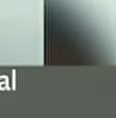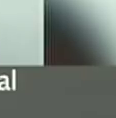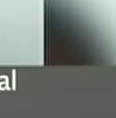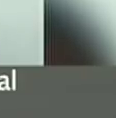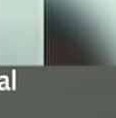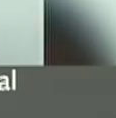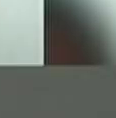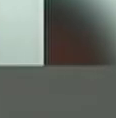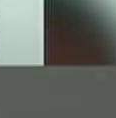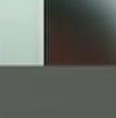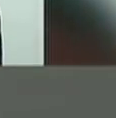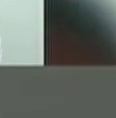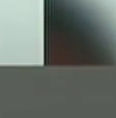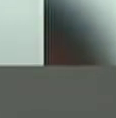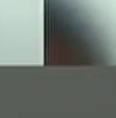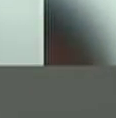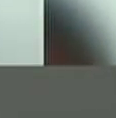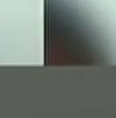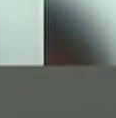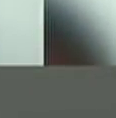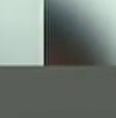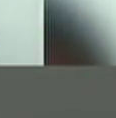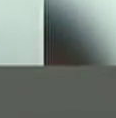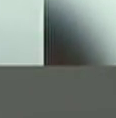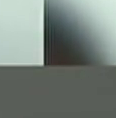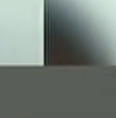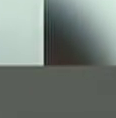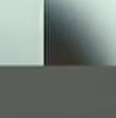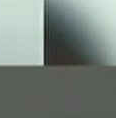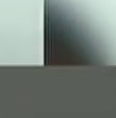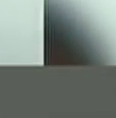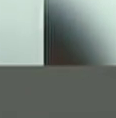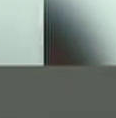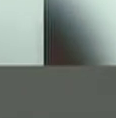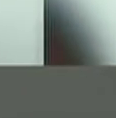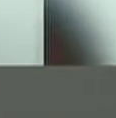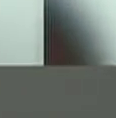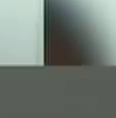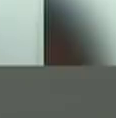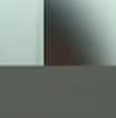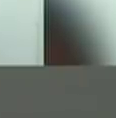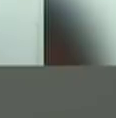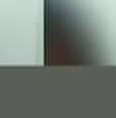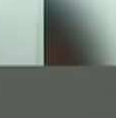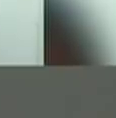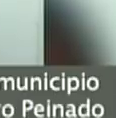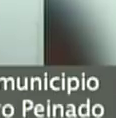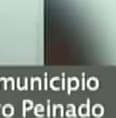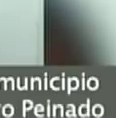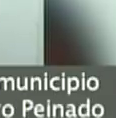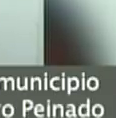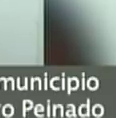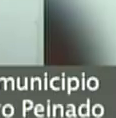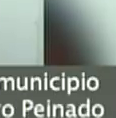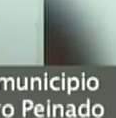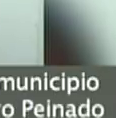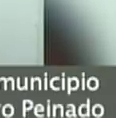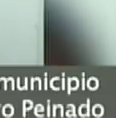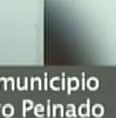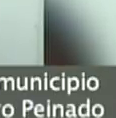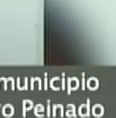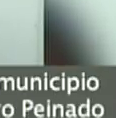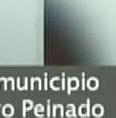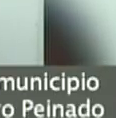llegar al concierto. Un día antes del concierto, también acudió a esta organización el